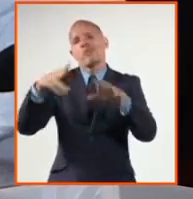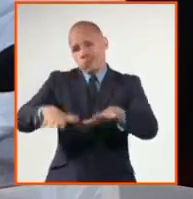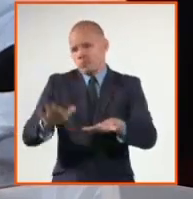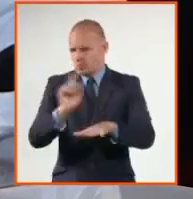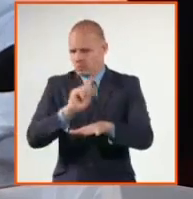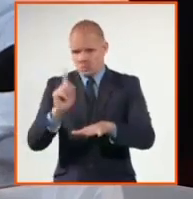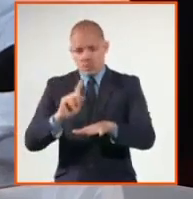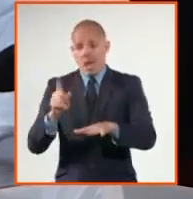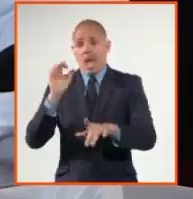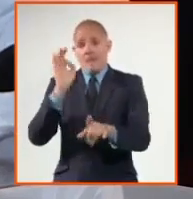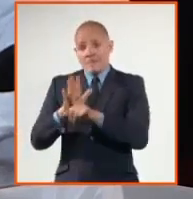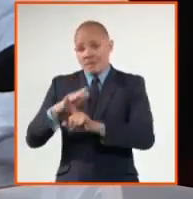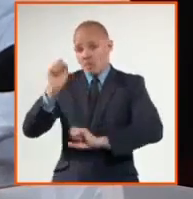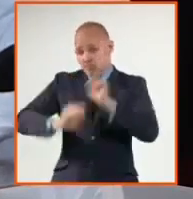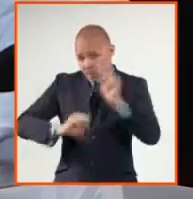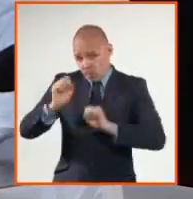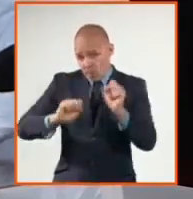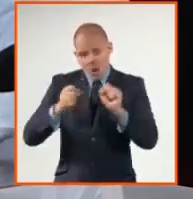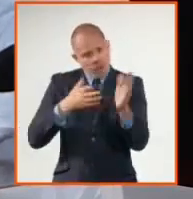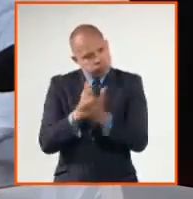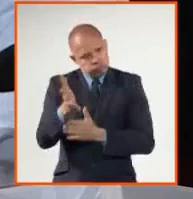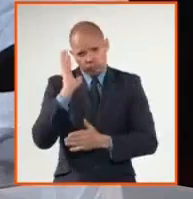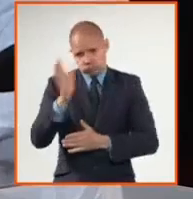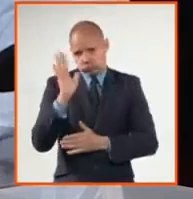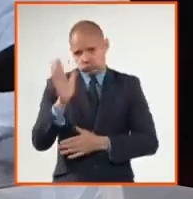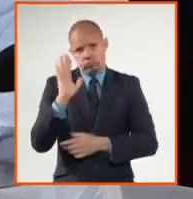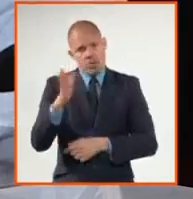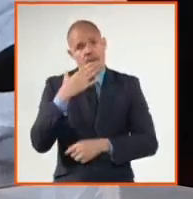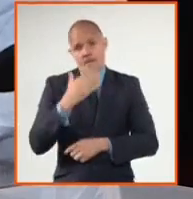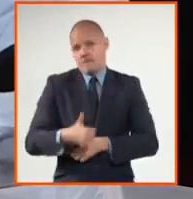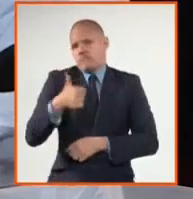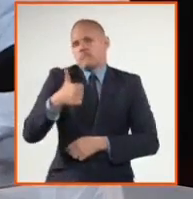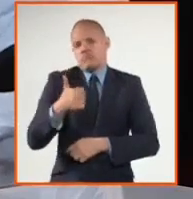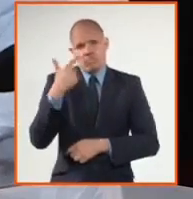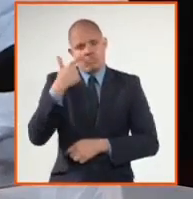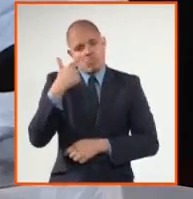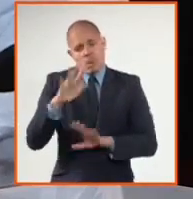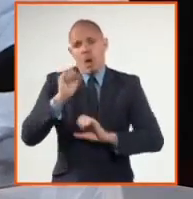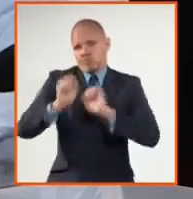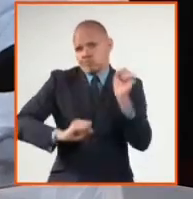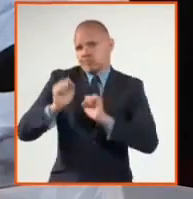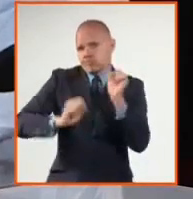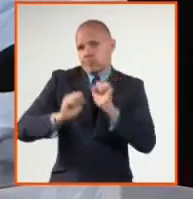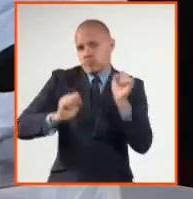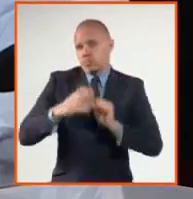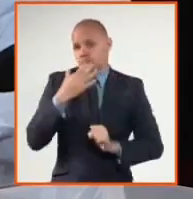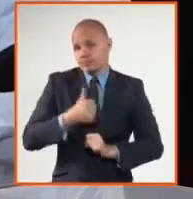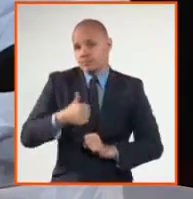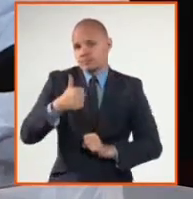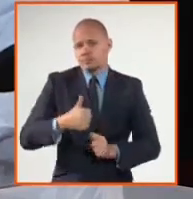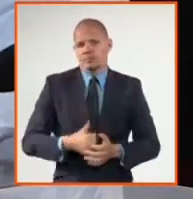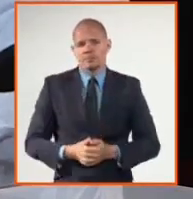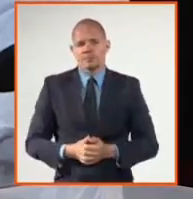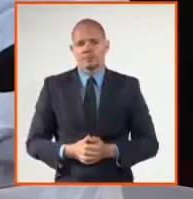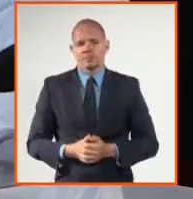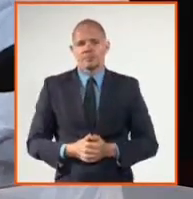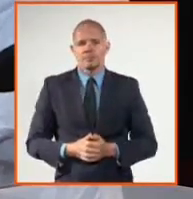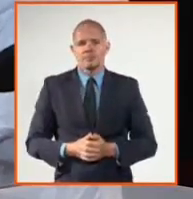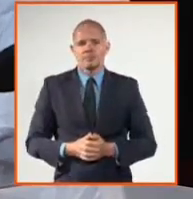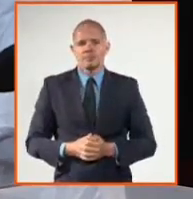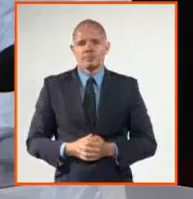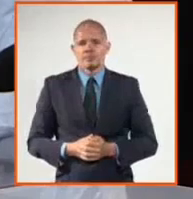poder mantener un largo periodo de degeneración sin ningún tipo de